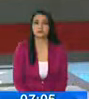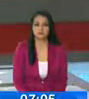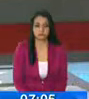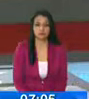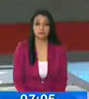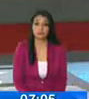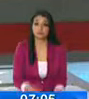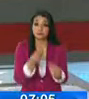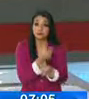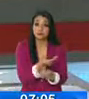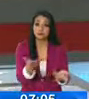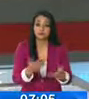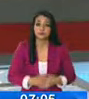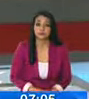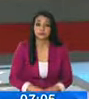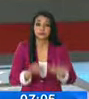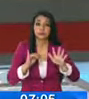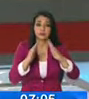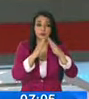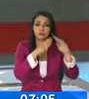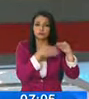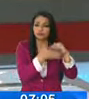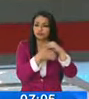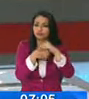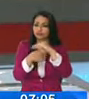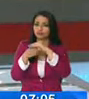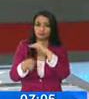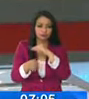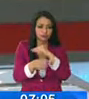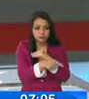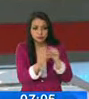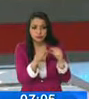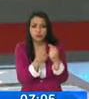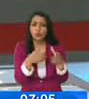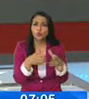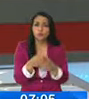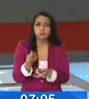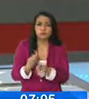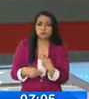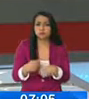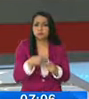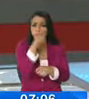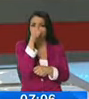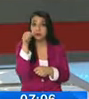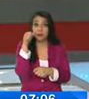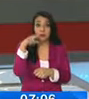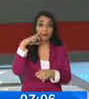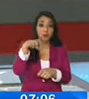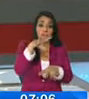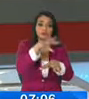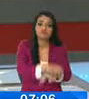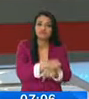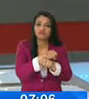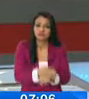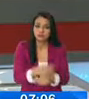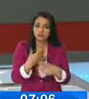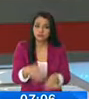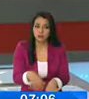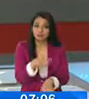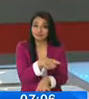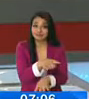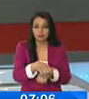Vamos a contarles que durante 6 allanamientos una presunta organización dedicada al microtráfico de drogas fue desmantelada. Varios